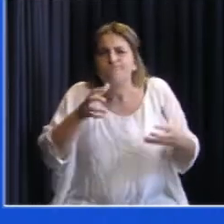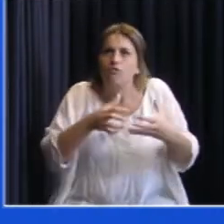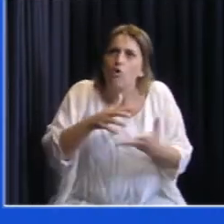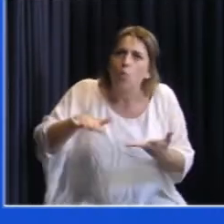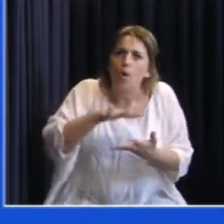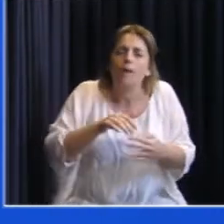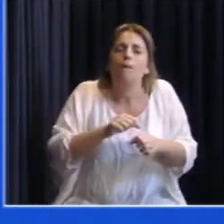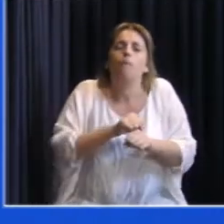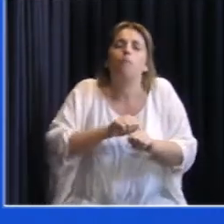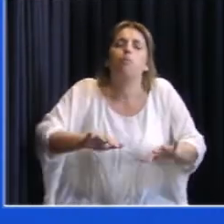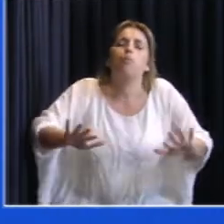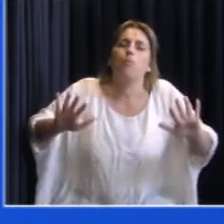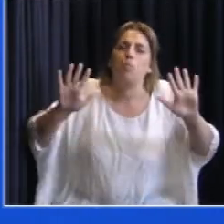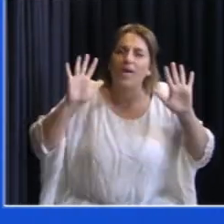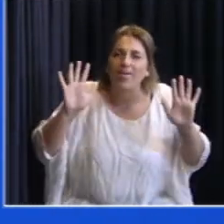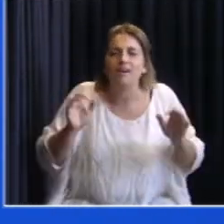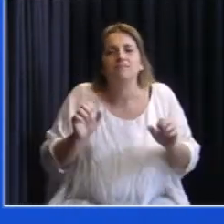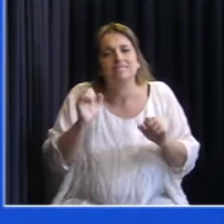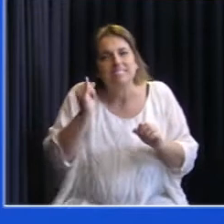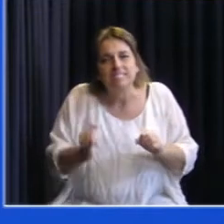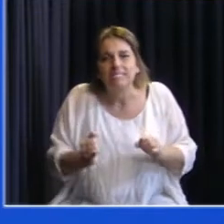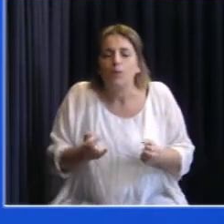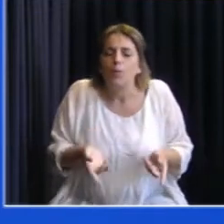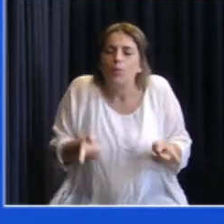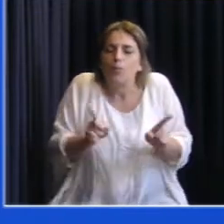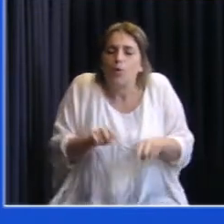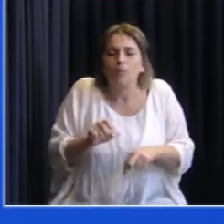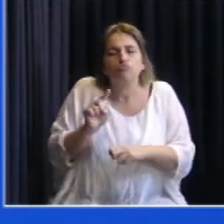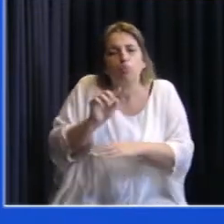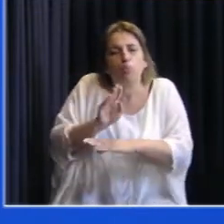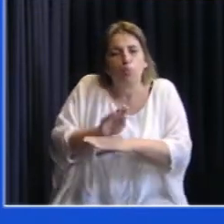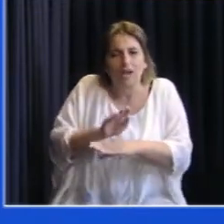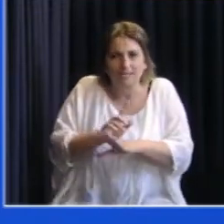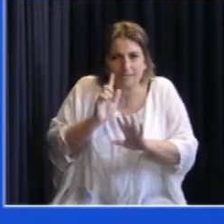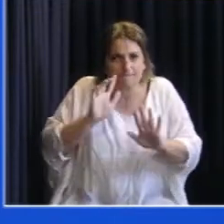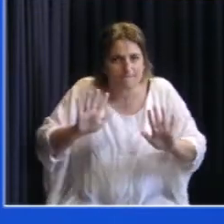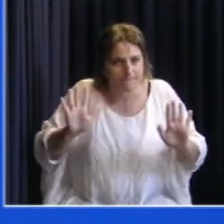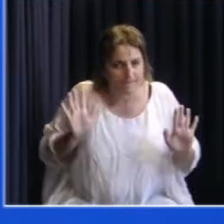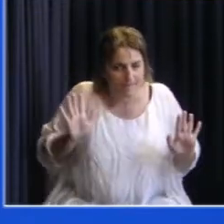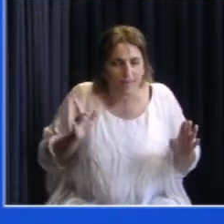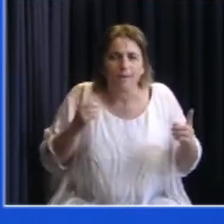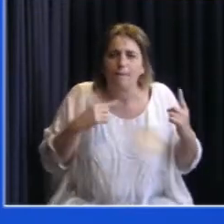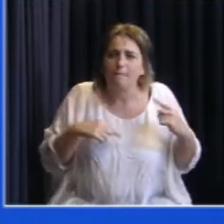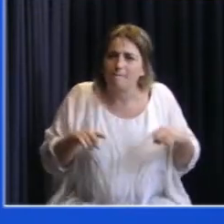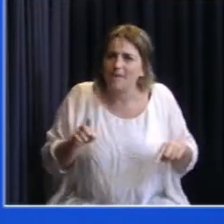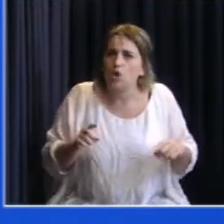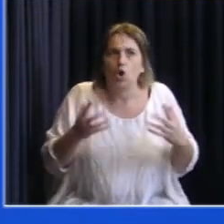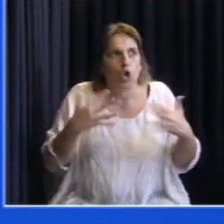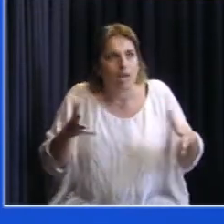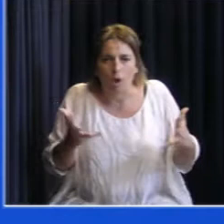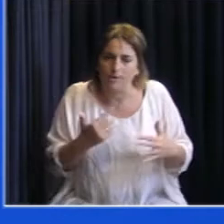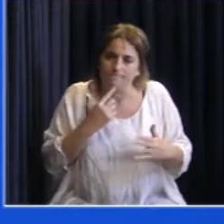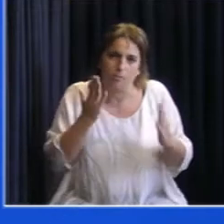puedan eventualmente retomar su vida normal como estudiantes no lo queremos hacer hoy